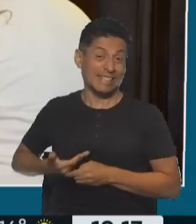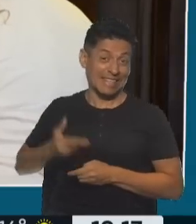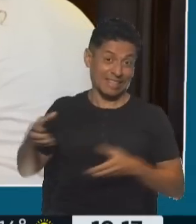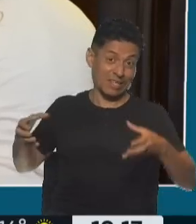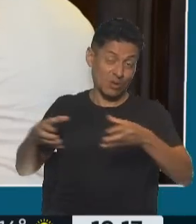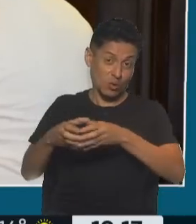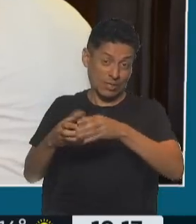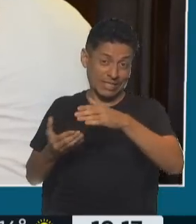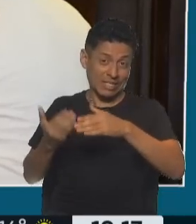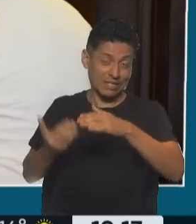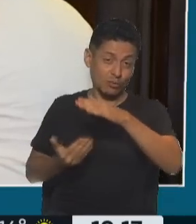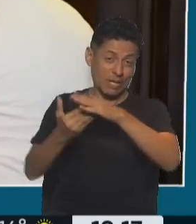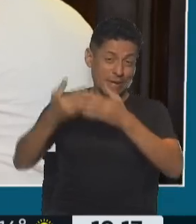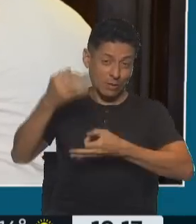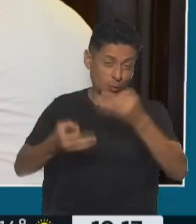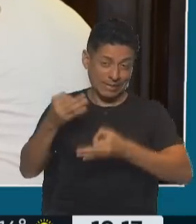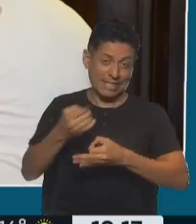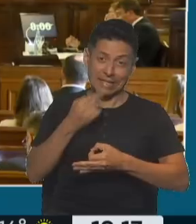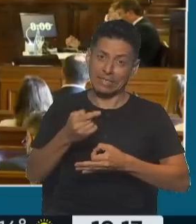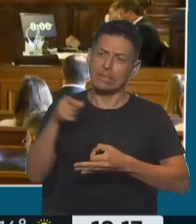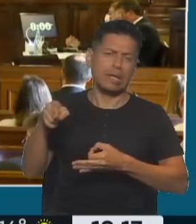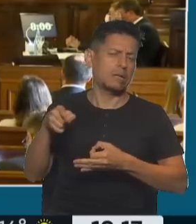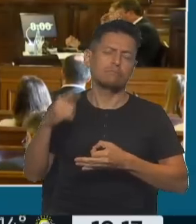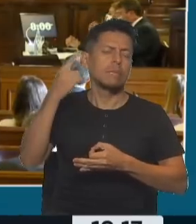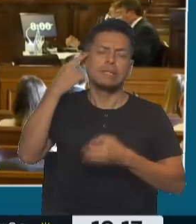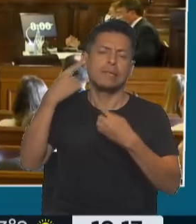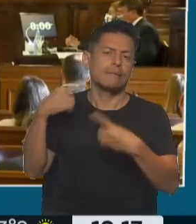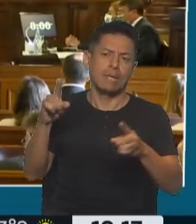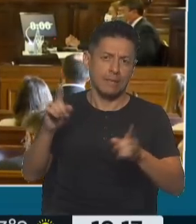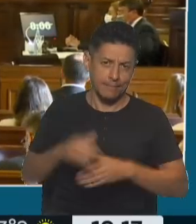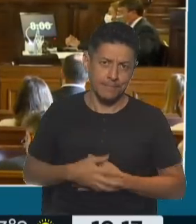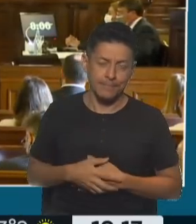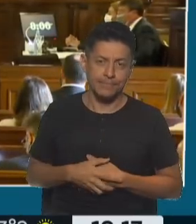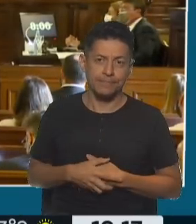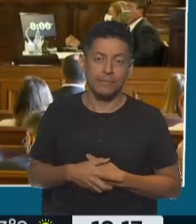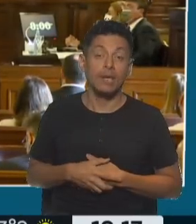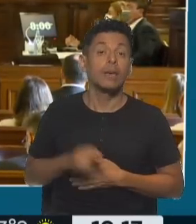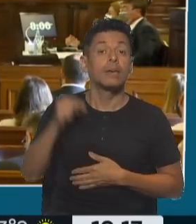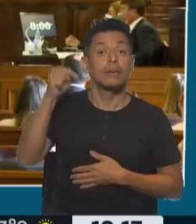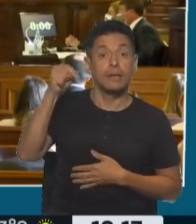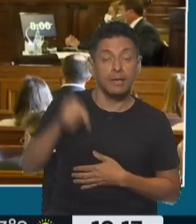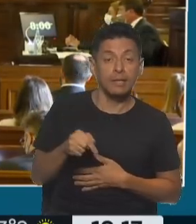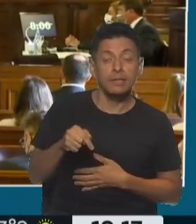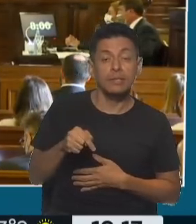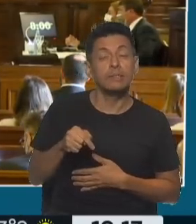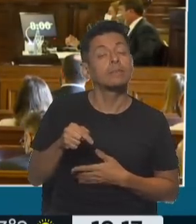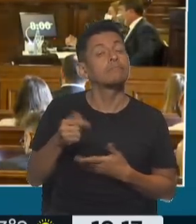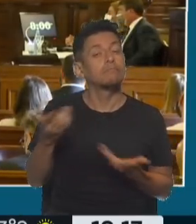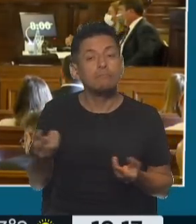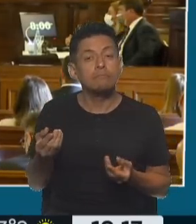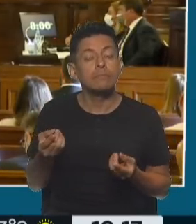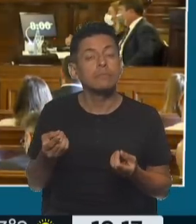va a sacar un dictamen en contrario de este pensamiento. Allí fue donde se planteó la necesidad